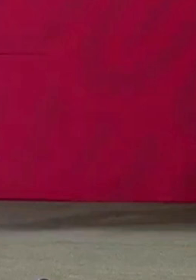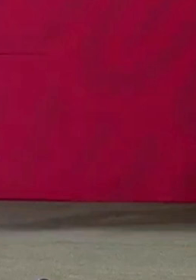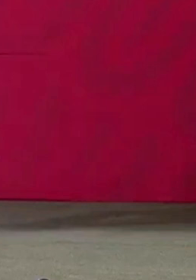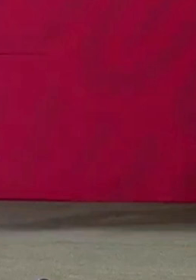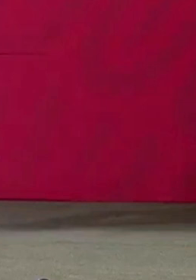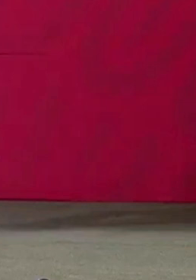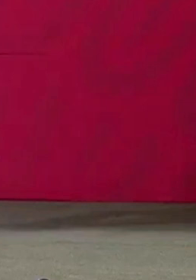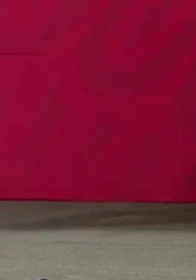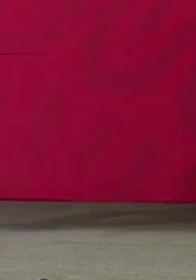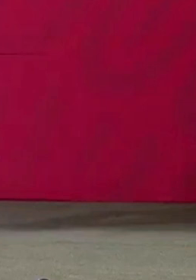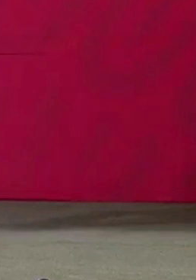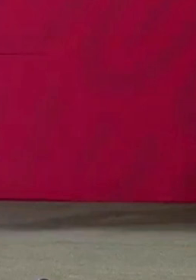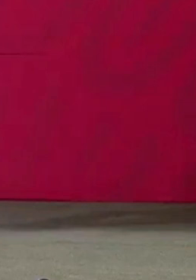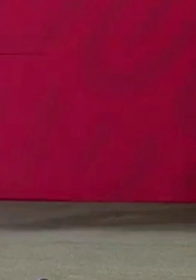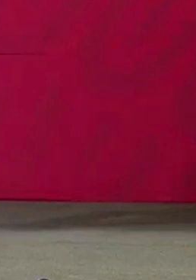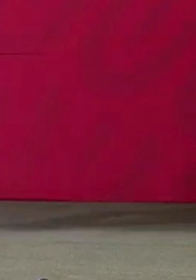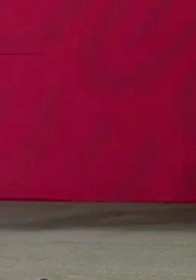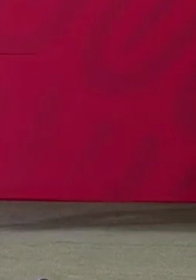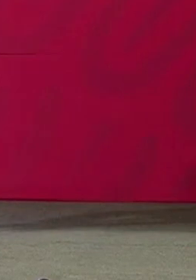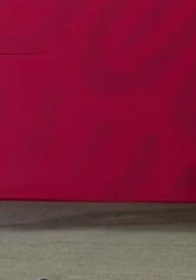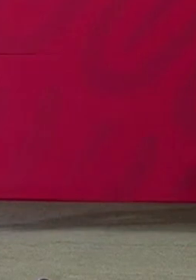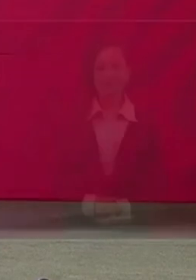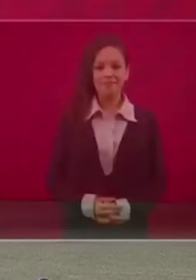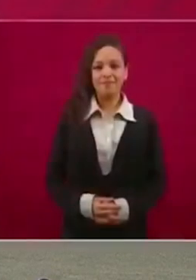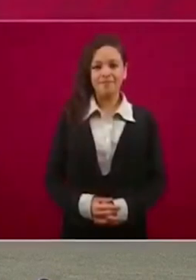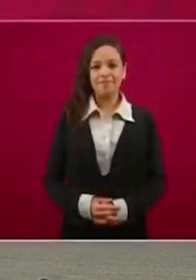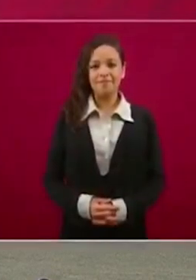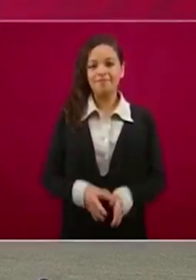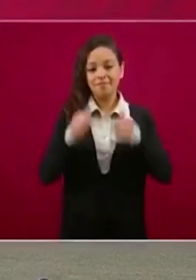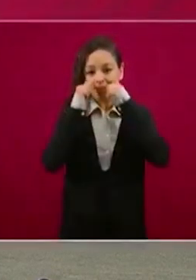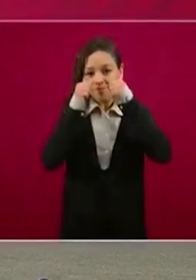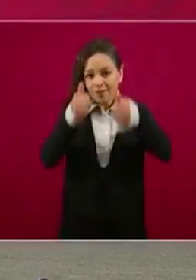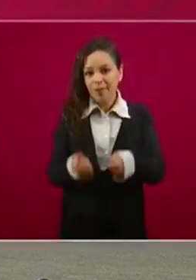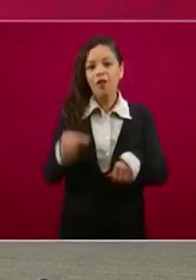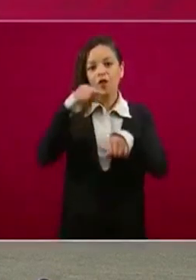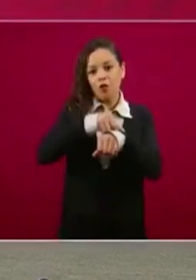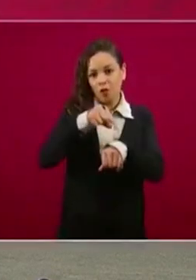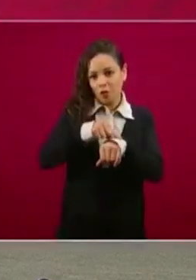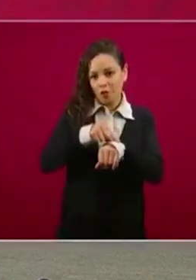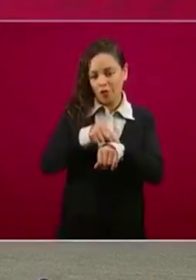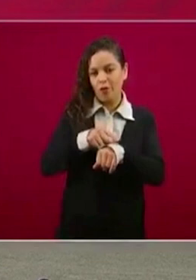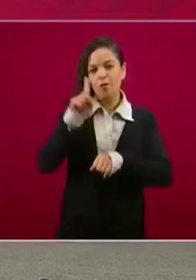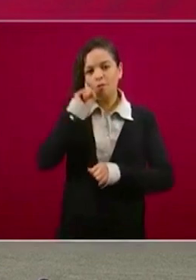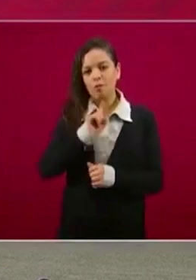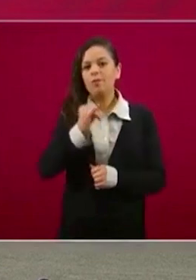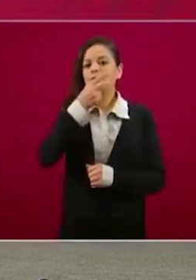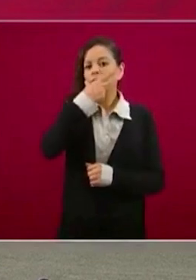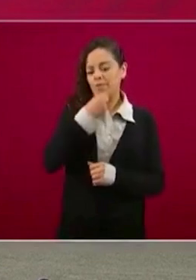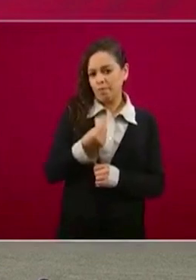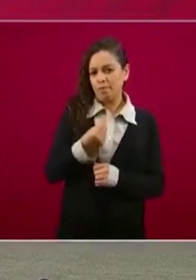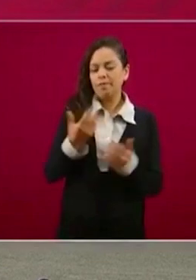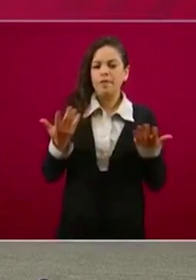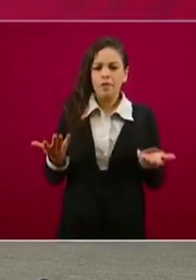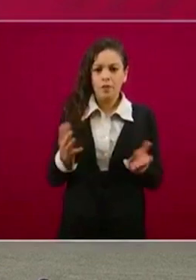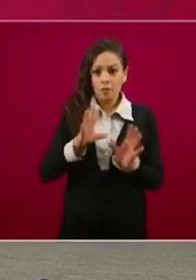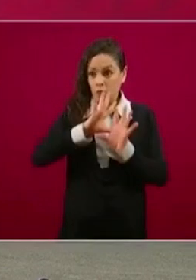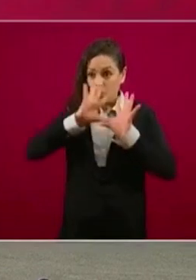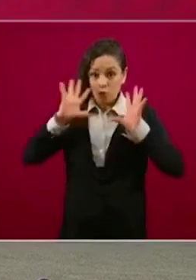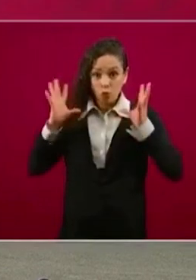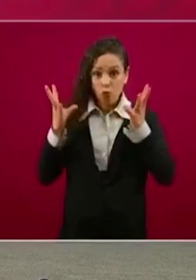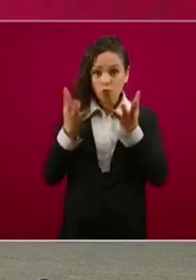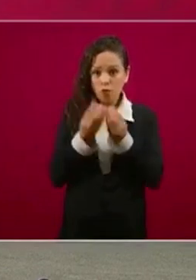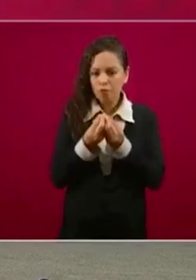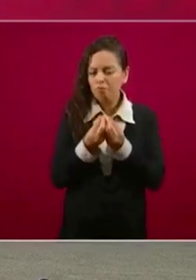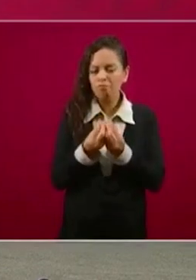usan el cubrebocas? Tú no les vas a entender a los doctores o las doctoras. Entonces, aquí el punto es todos tenemos que